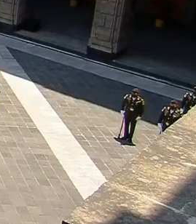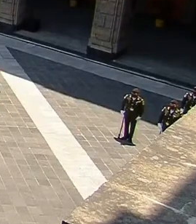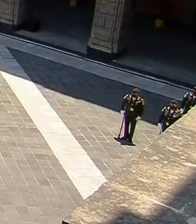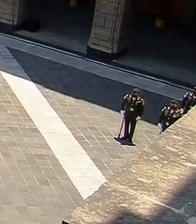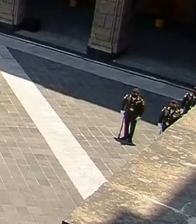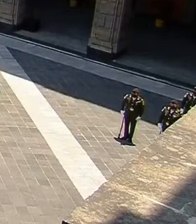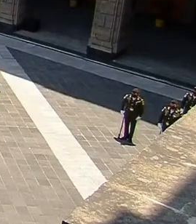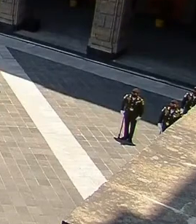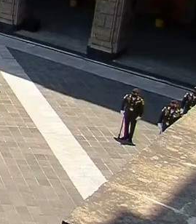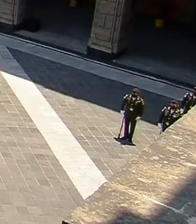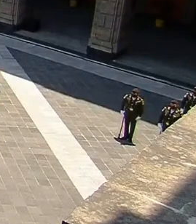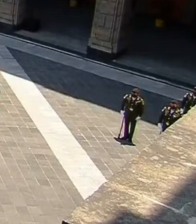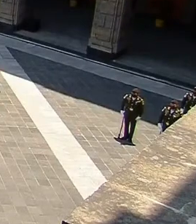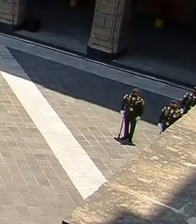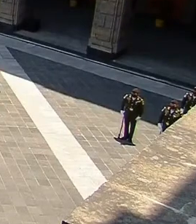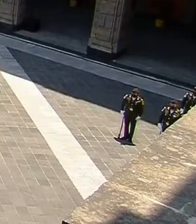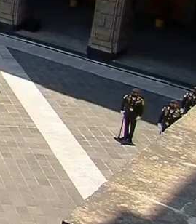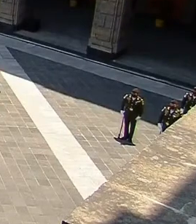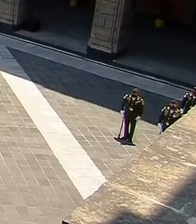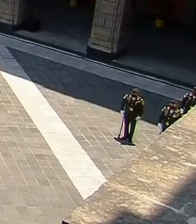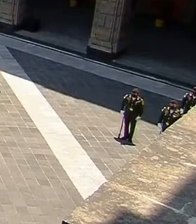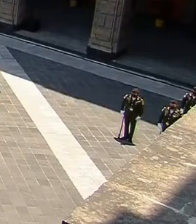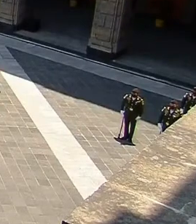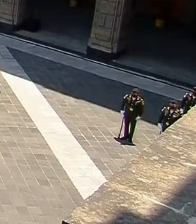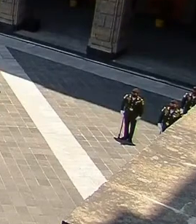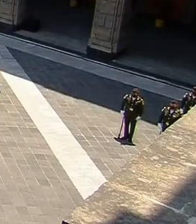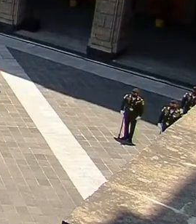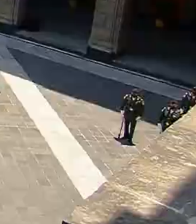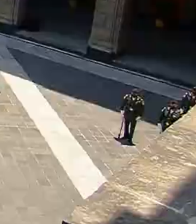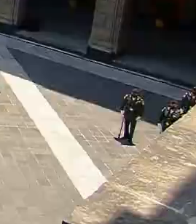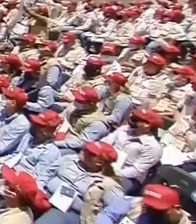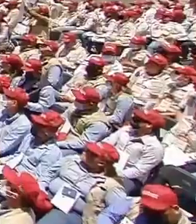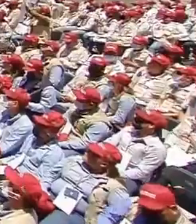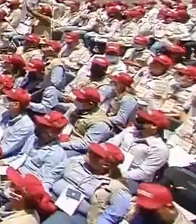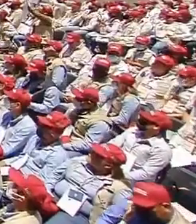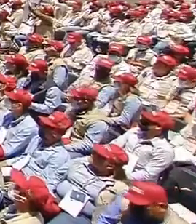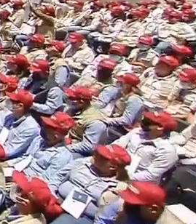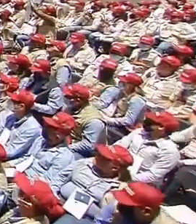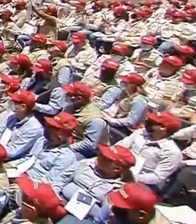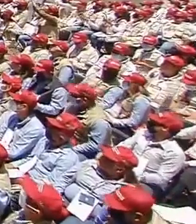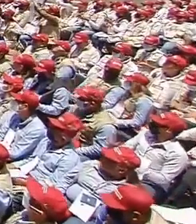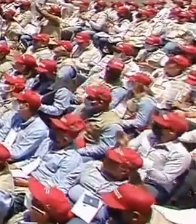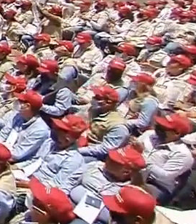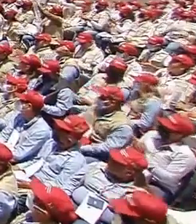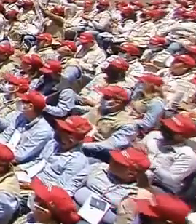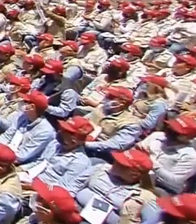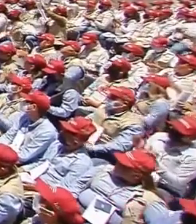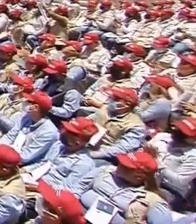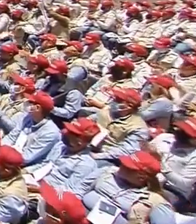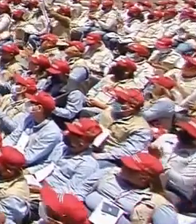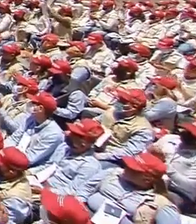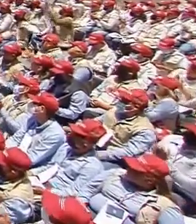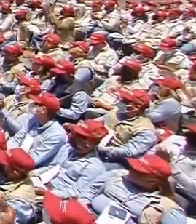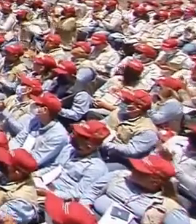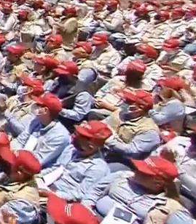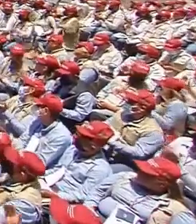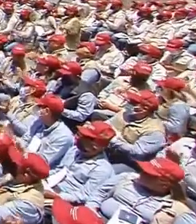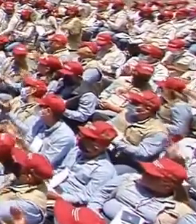Escuchemos el mensaje que dirige el licenciado Andrés Manuel López Obrador, presidente constitucional de los Estados Unidos